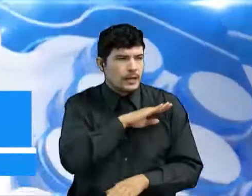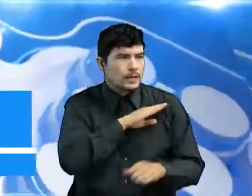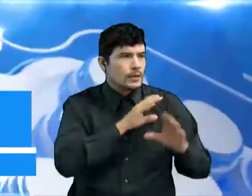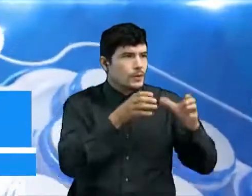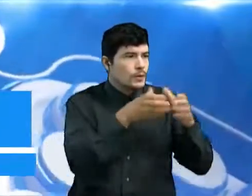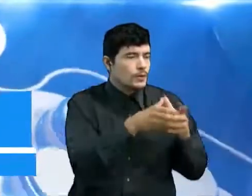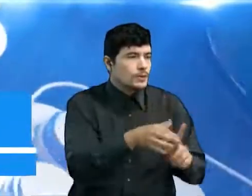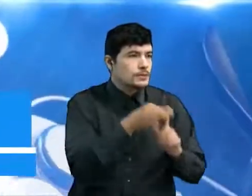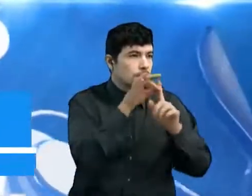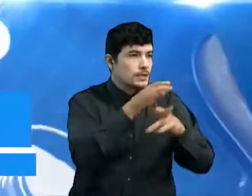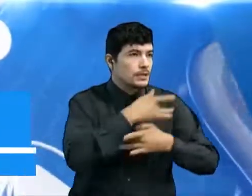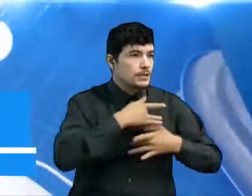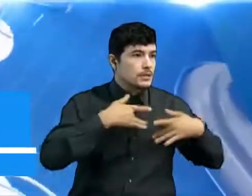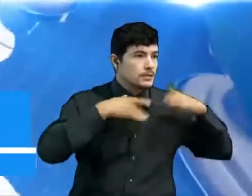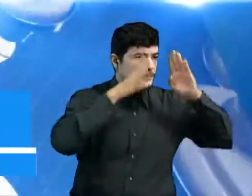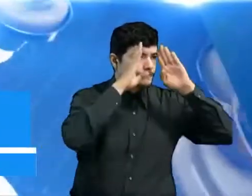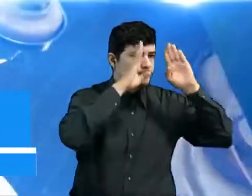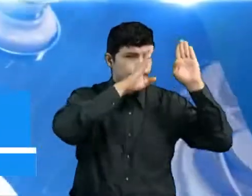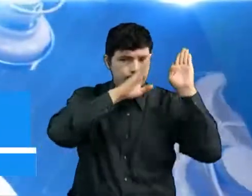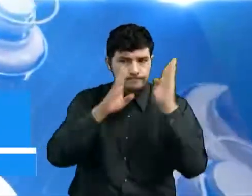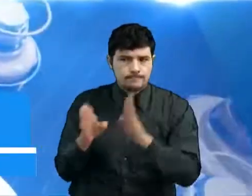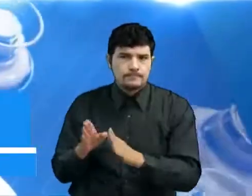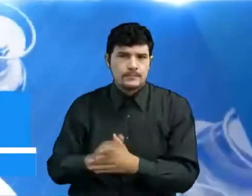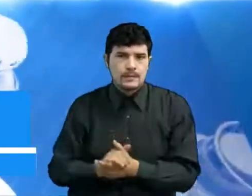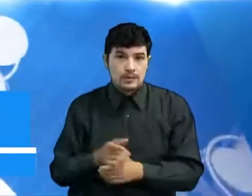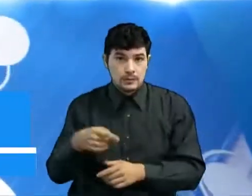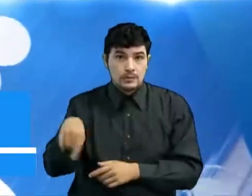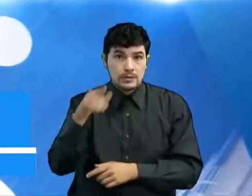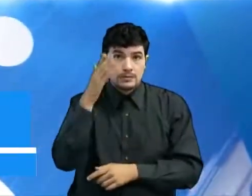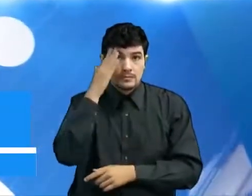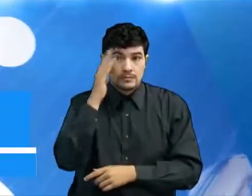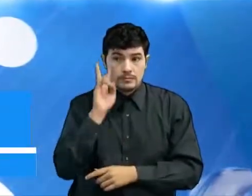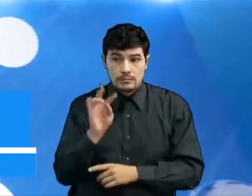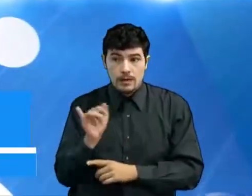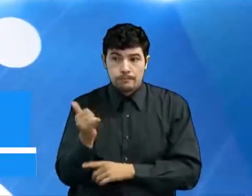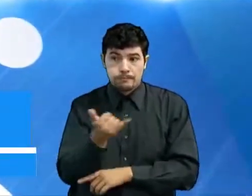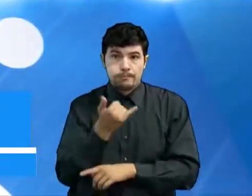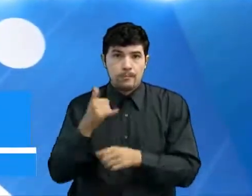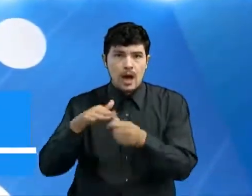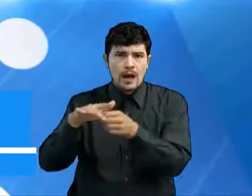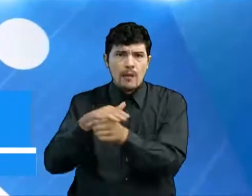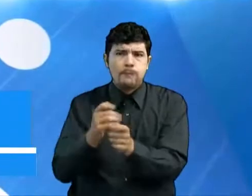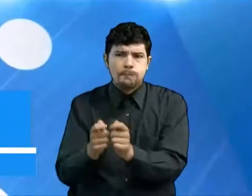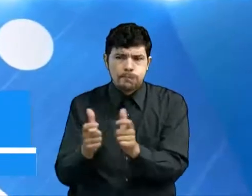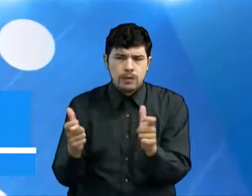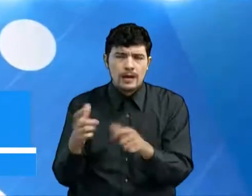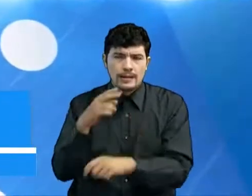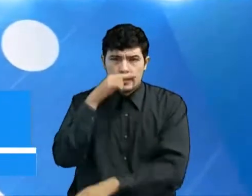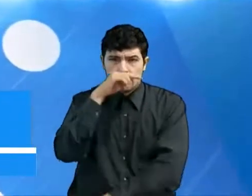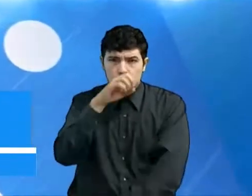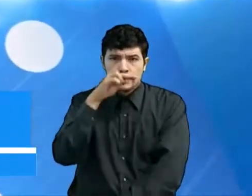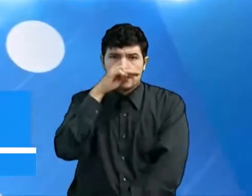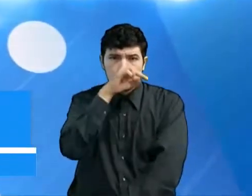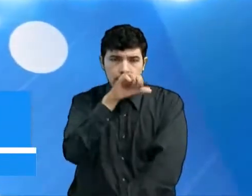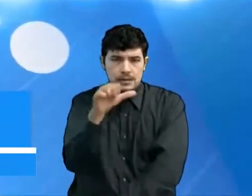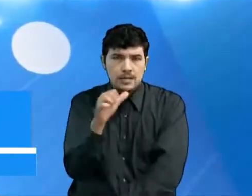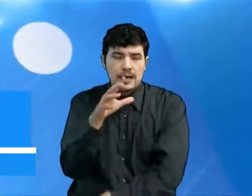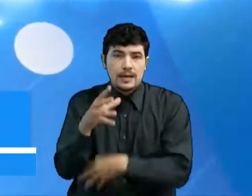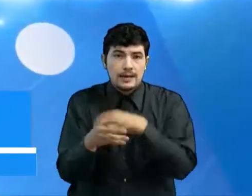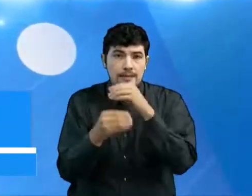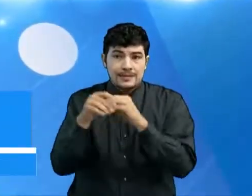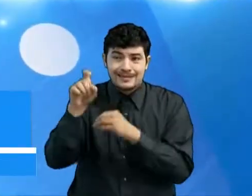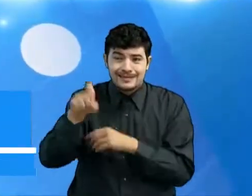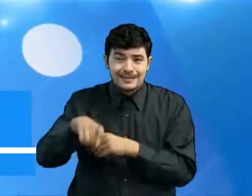ustedes ven, la mayoría hay demasiados niños y necesitamos urgentemente, debido a todo